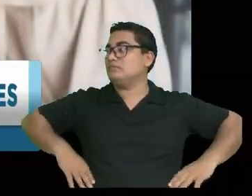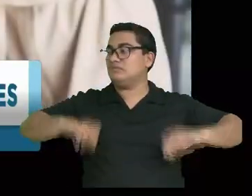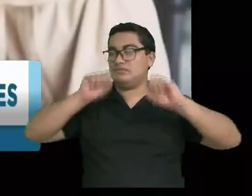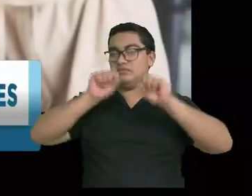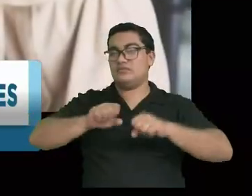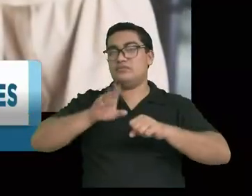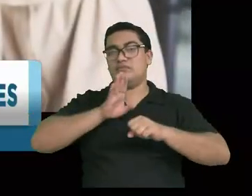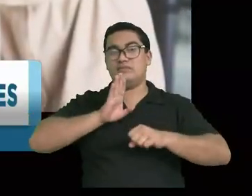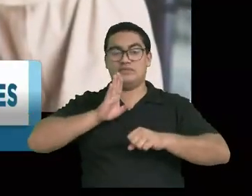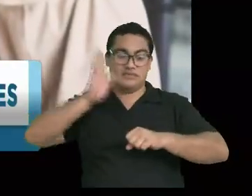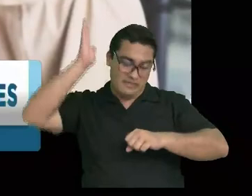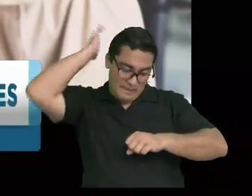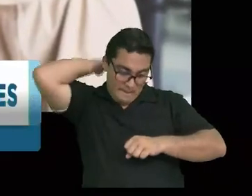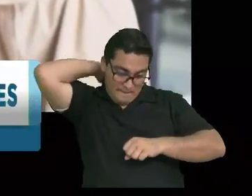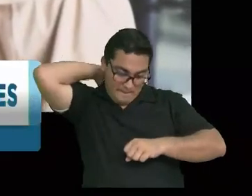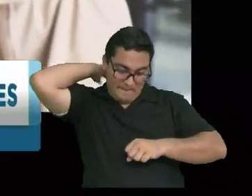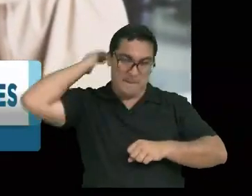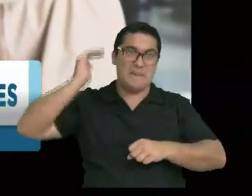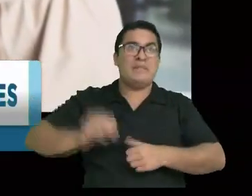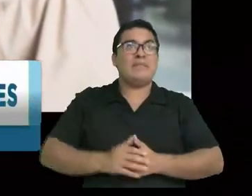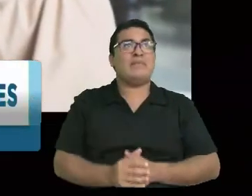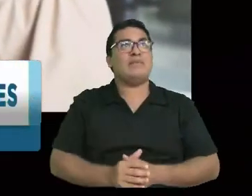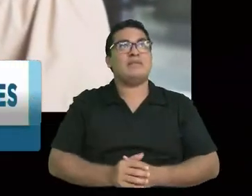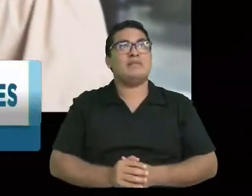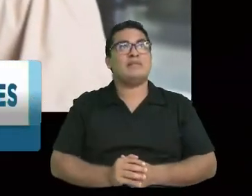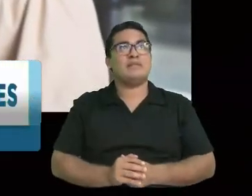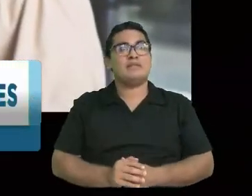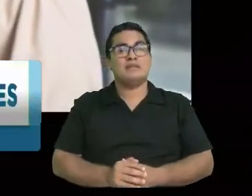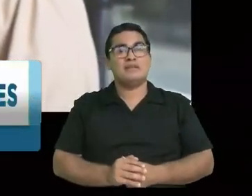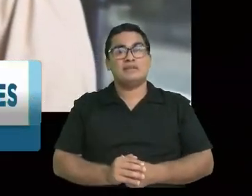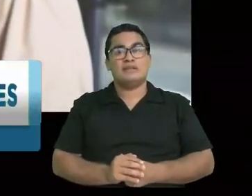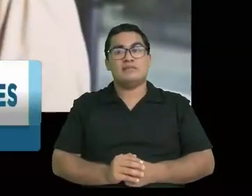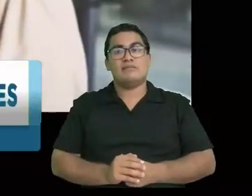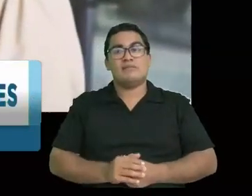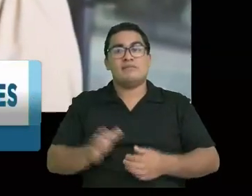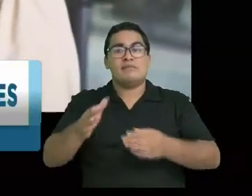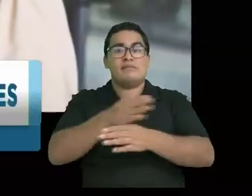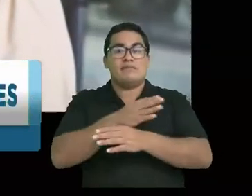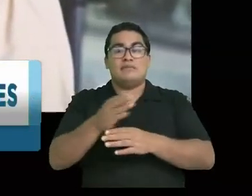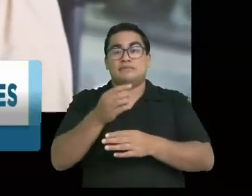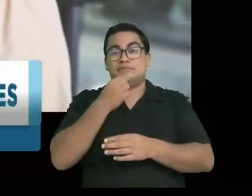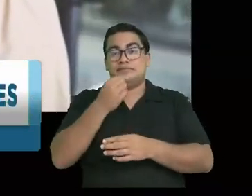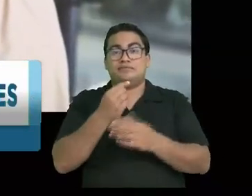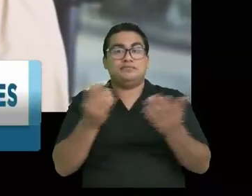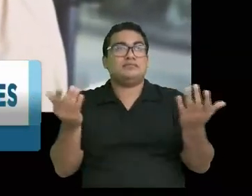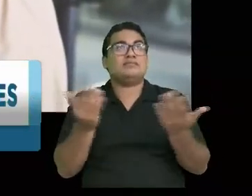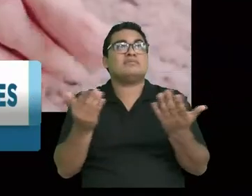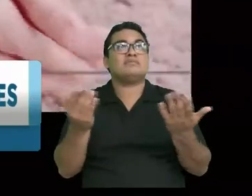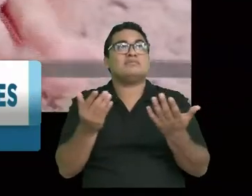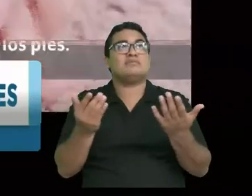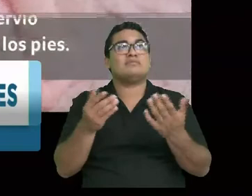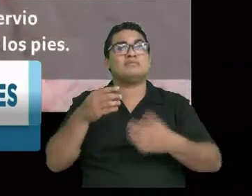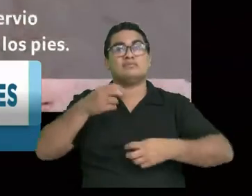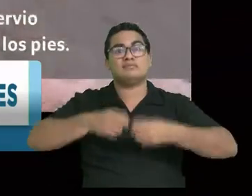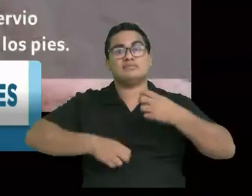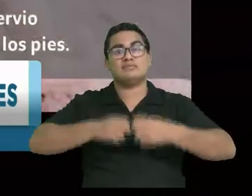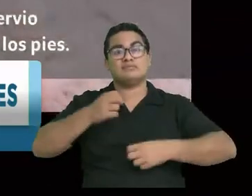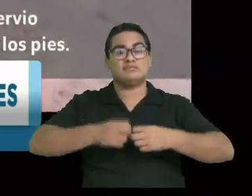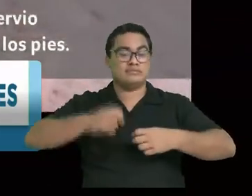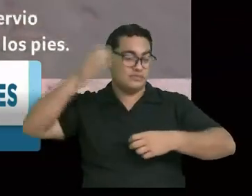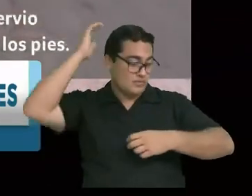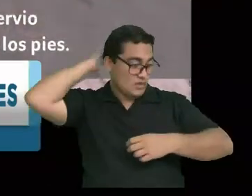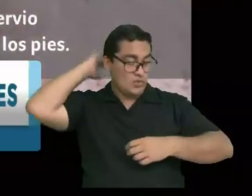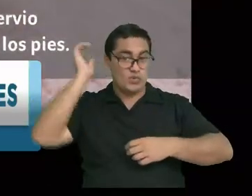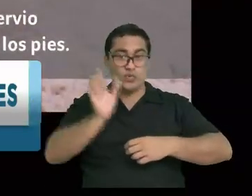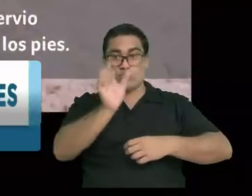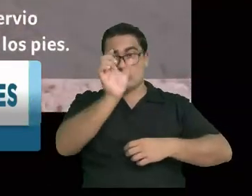la espalda? Así es. El eje de carga de los miembros inferiores está asociado al eje de carga de la columna, porque